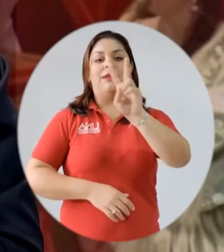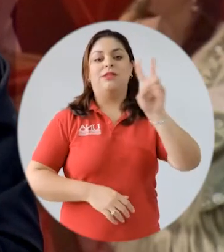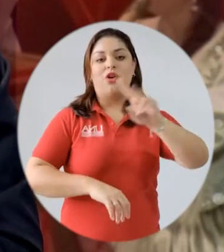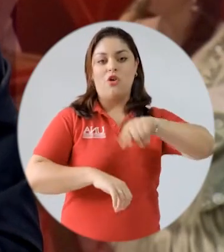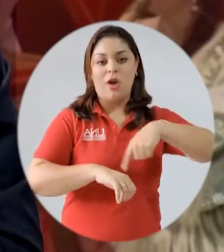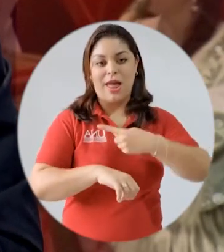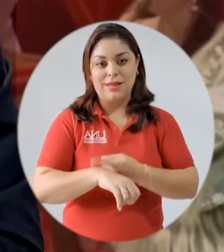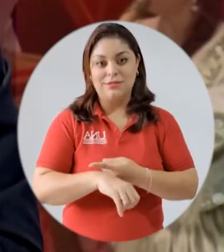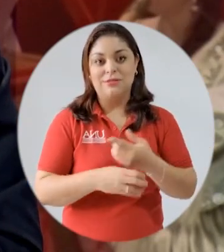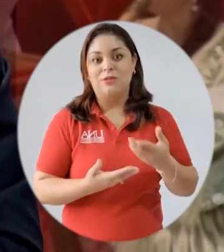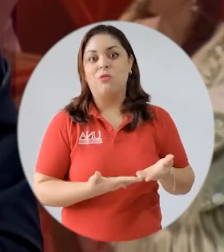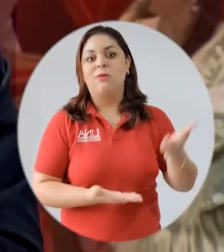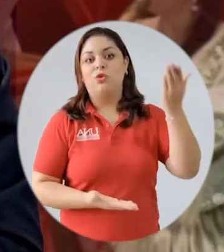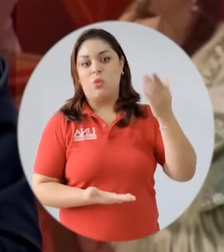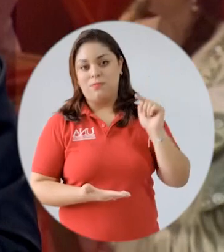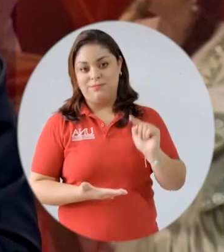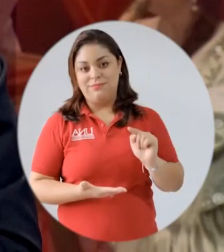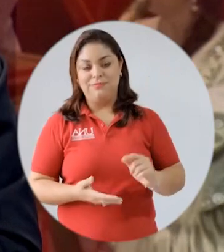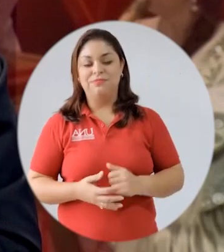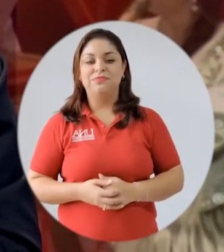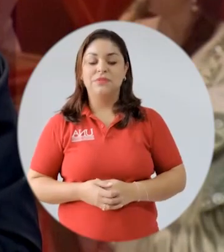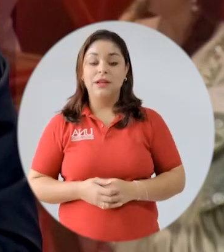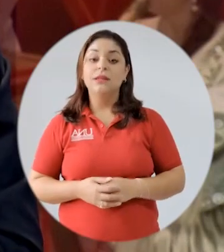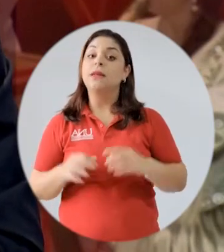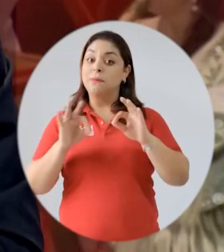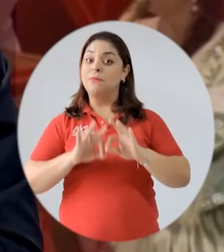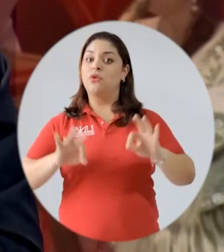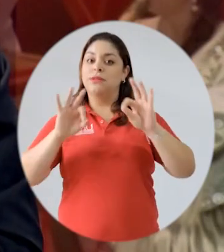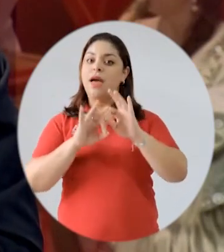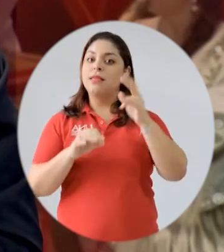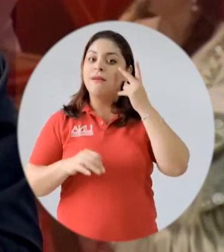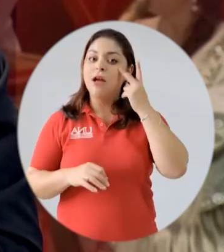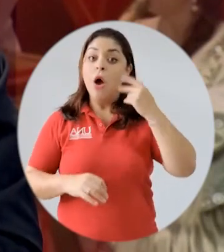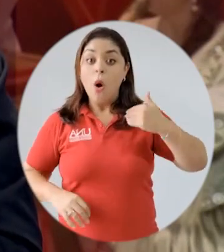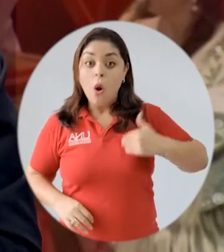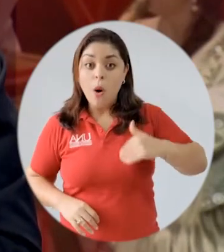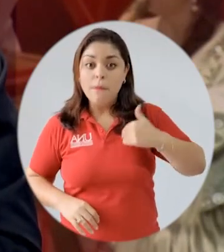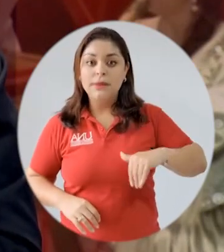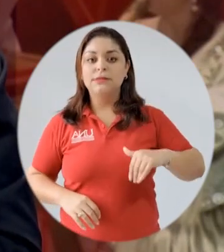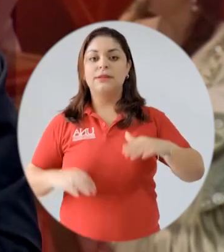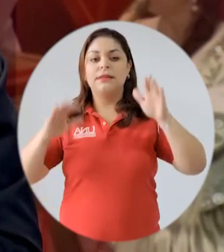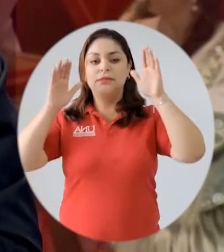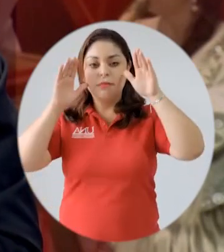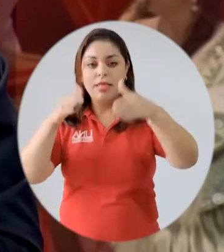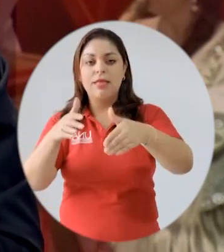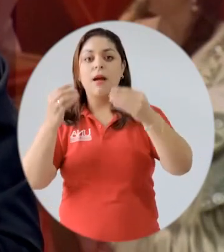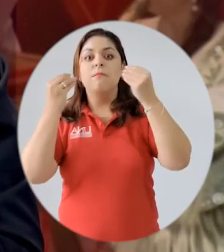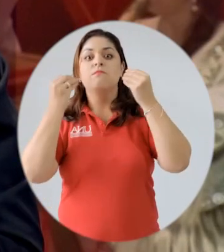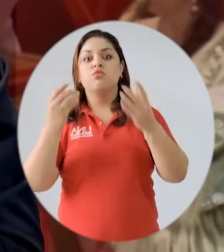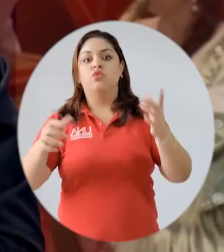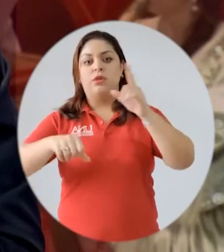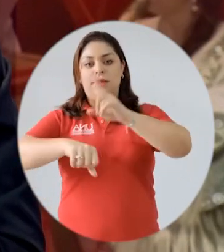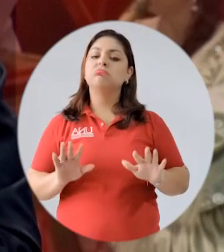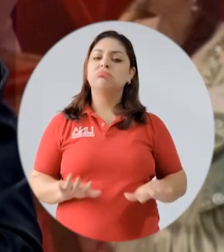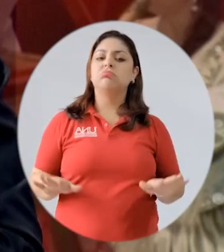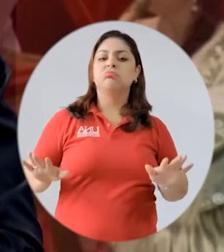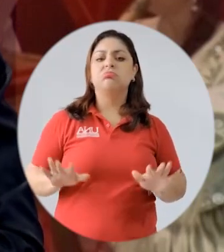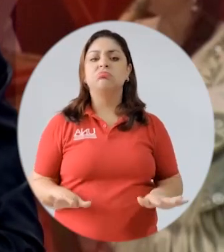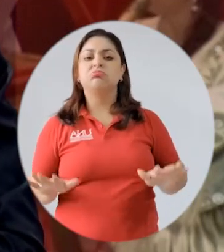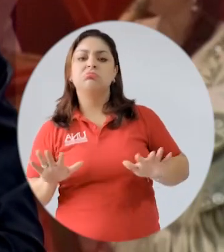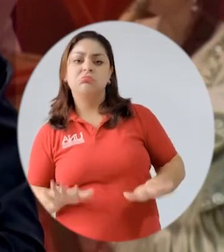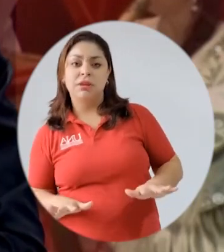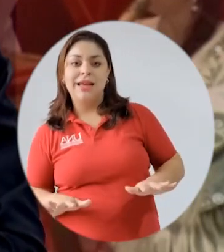comunidades, por supuesto al Estado, y el tema de los hogares. No quisiera dejar de lado un tema muy importante que viene